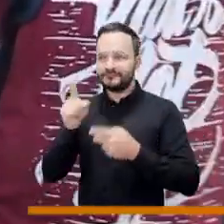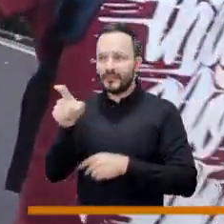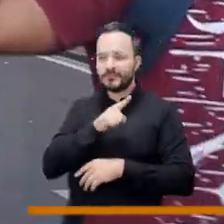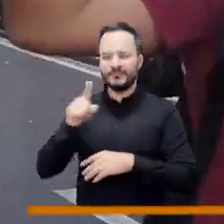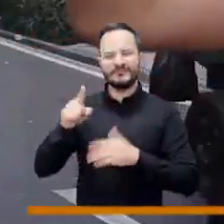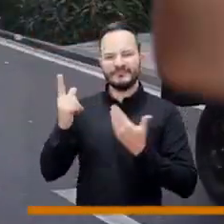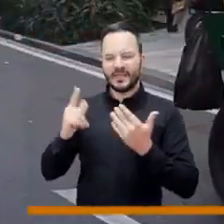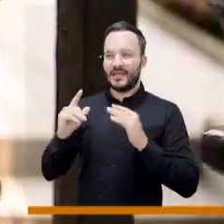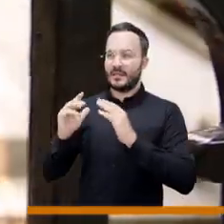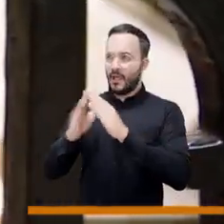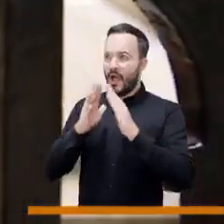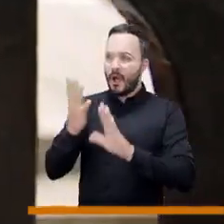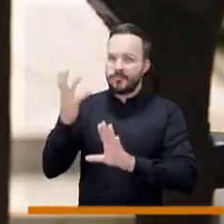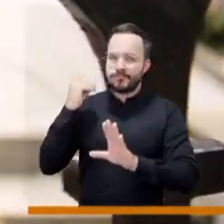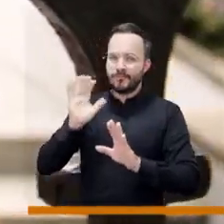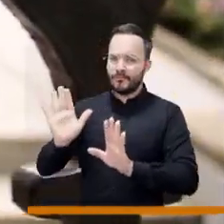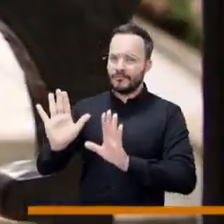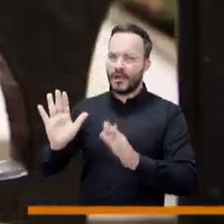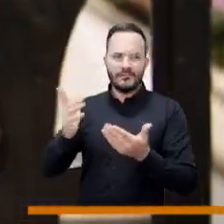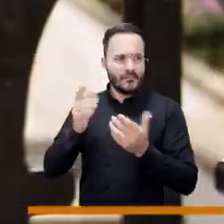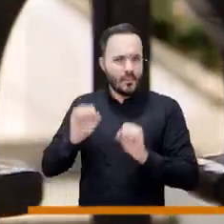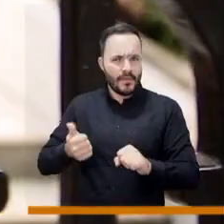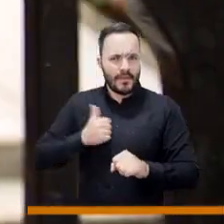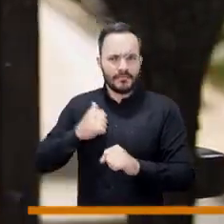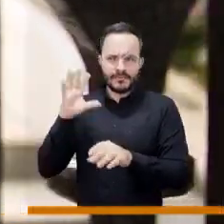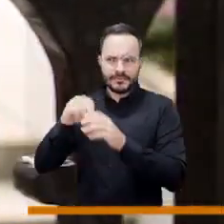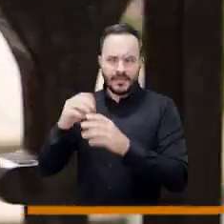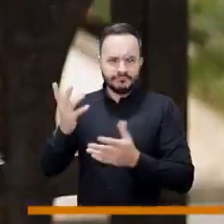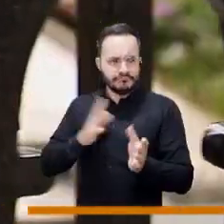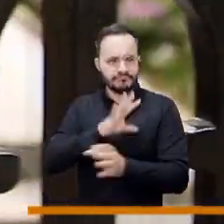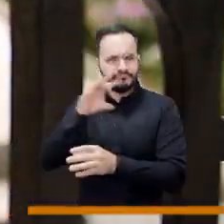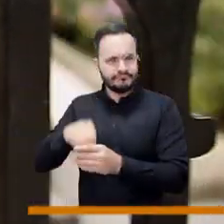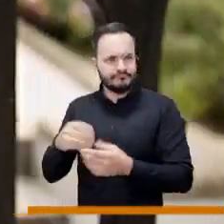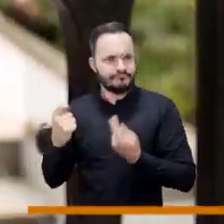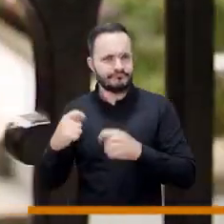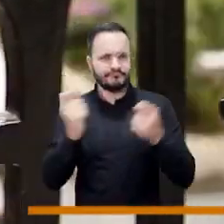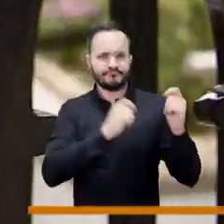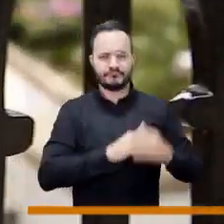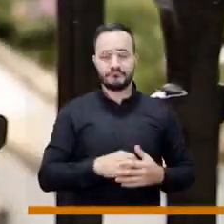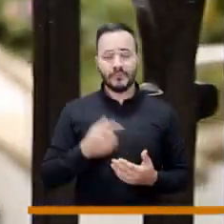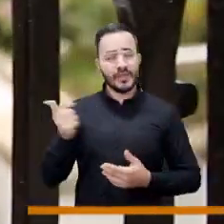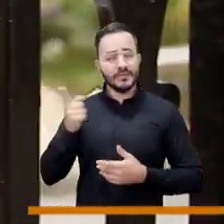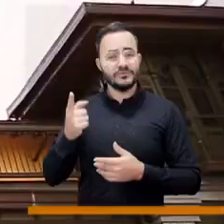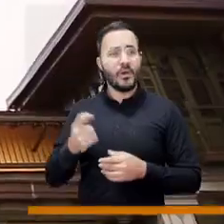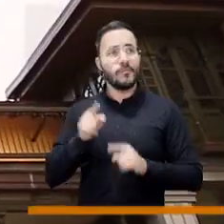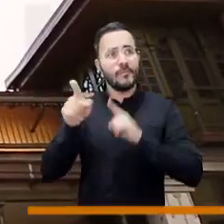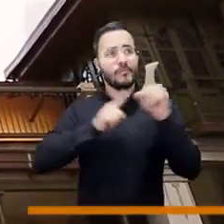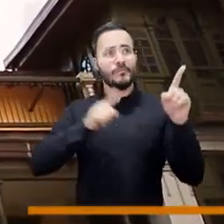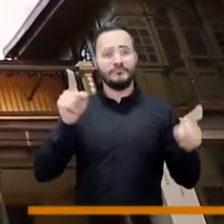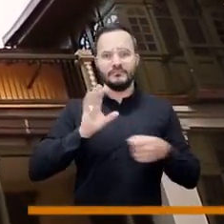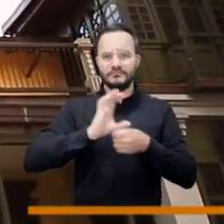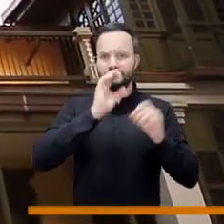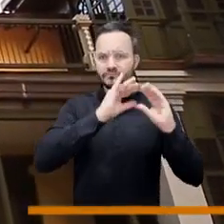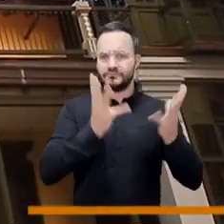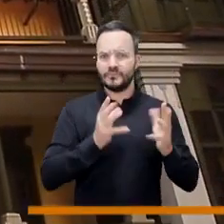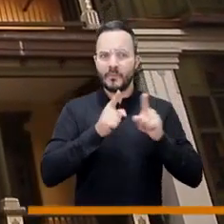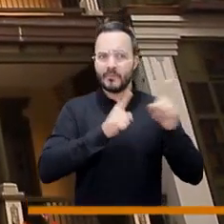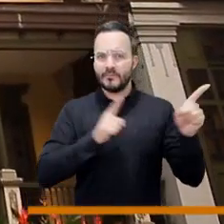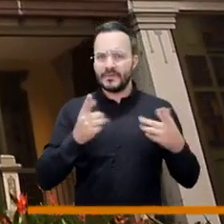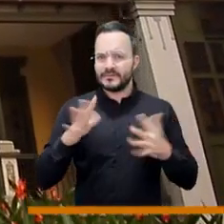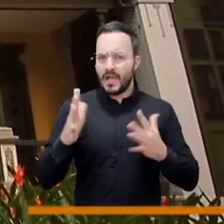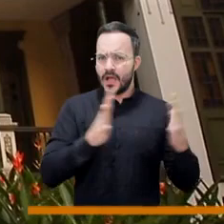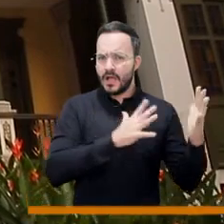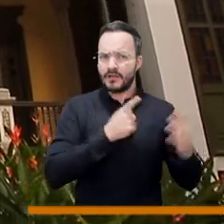vivienda. Reciclar vivienda es una opción y es una alternativa y es una propuesta que ya se está implementando en otras ciudades del